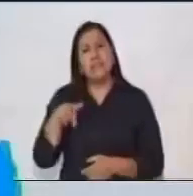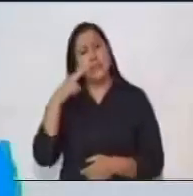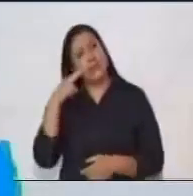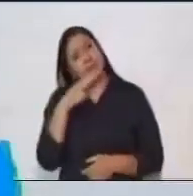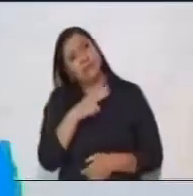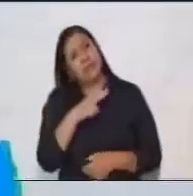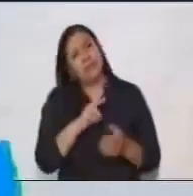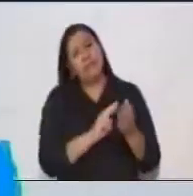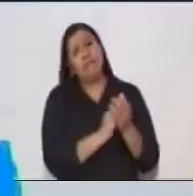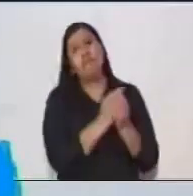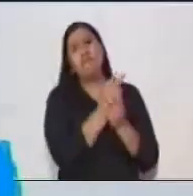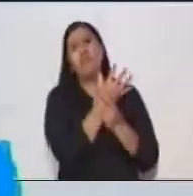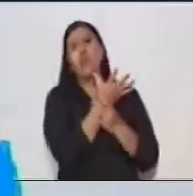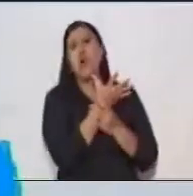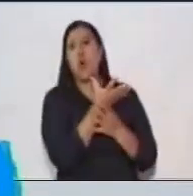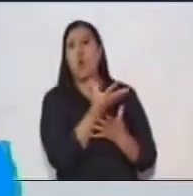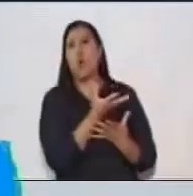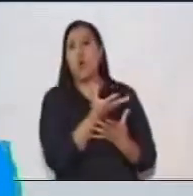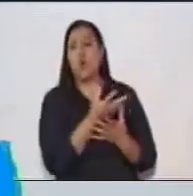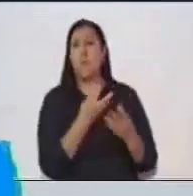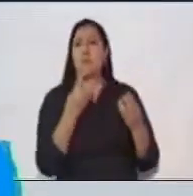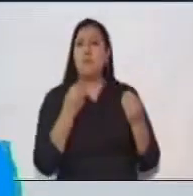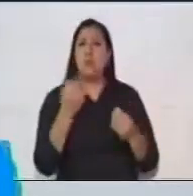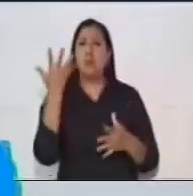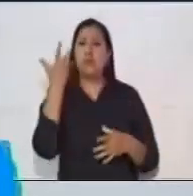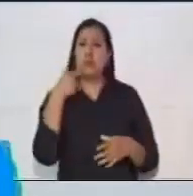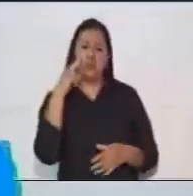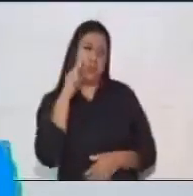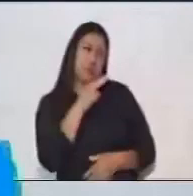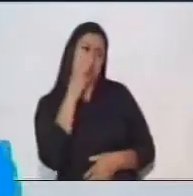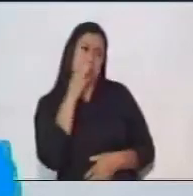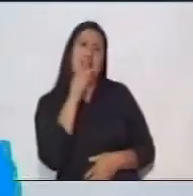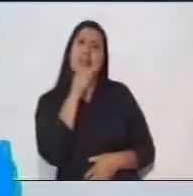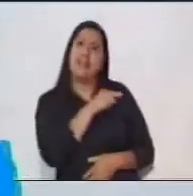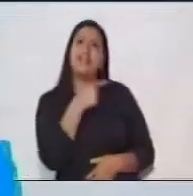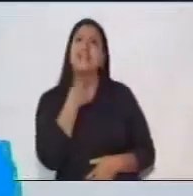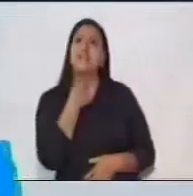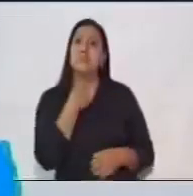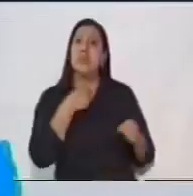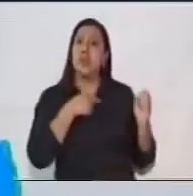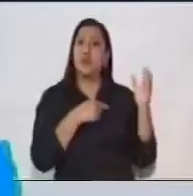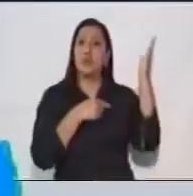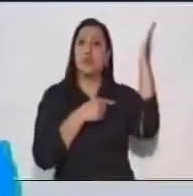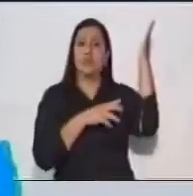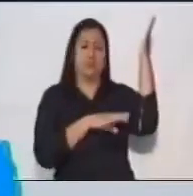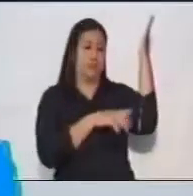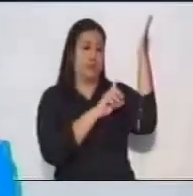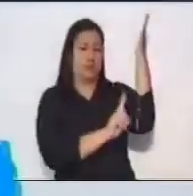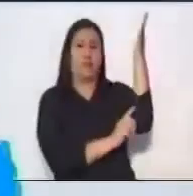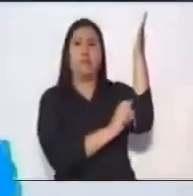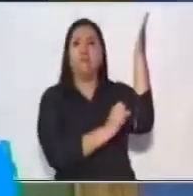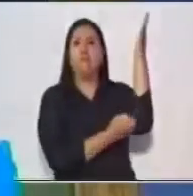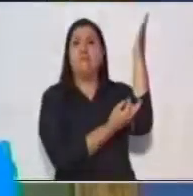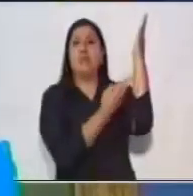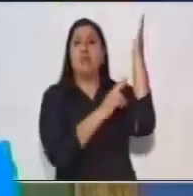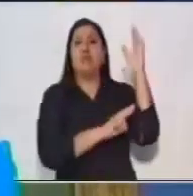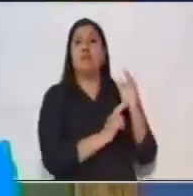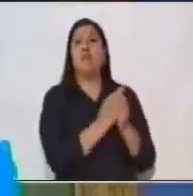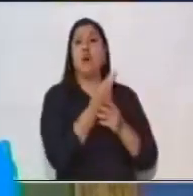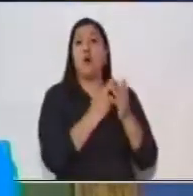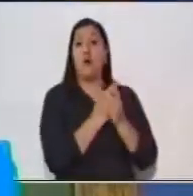florecido, pues son las indicadas y las que más me gustan. Le dice Cleo a